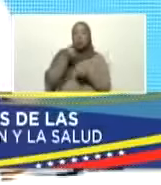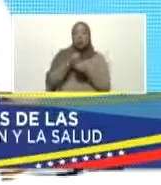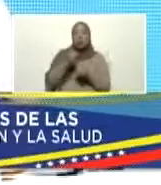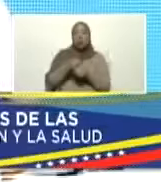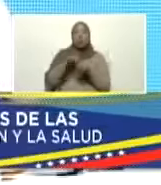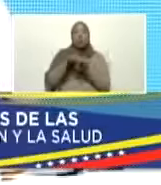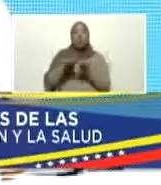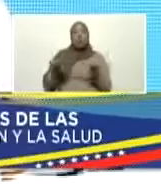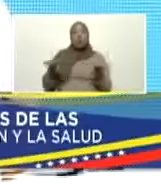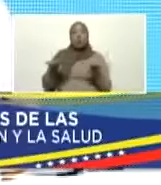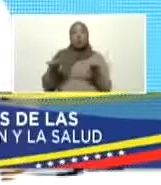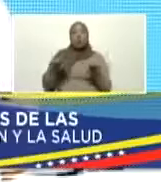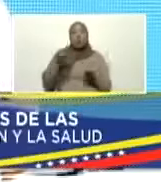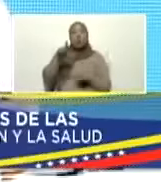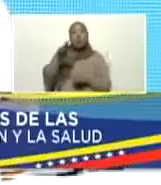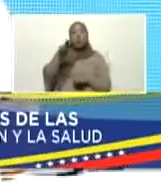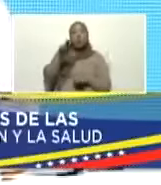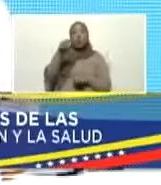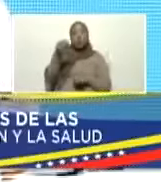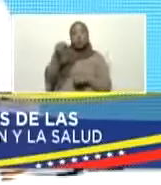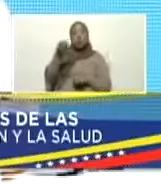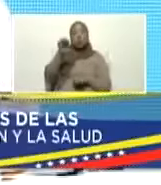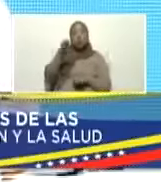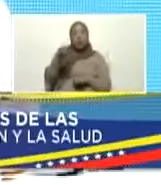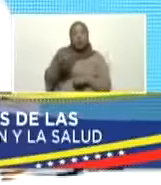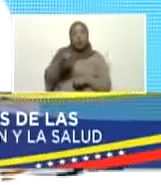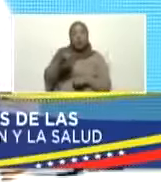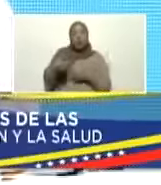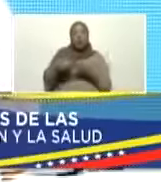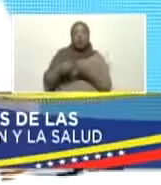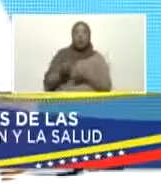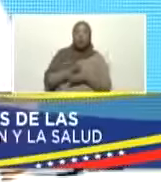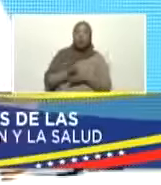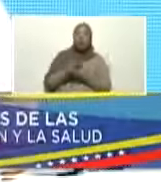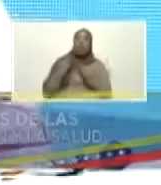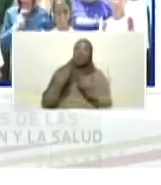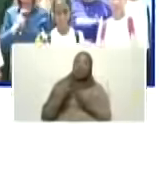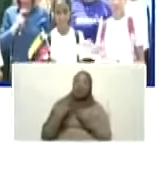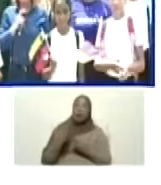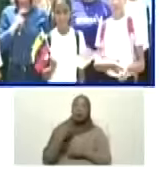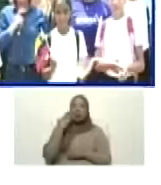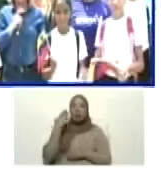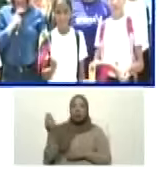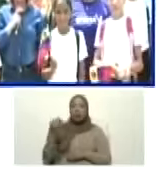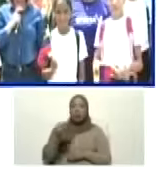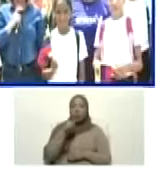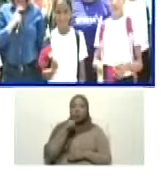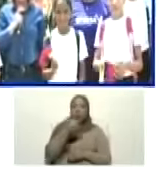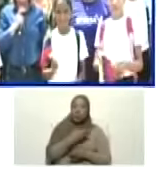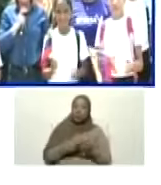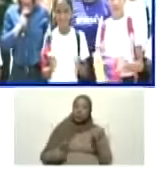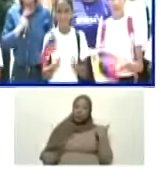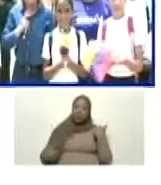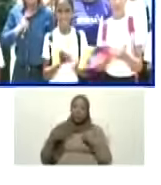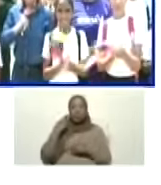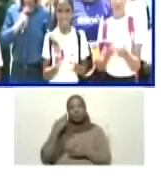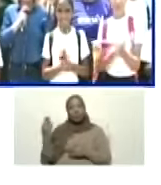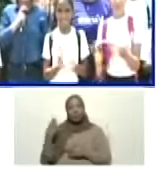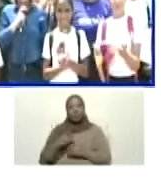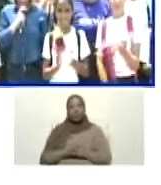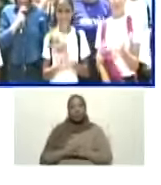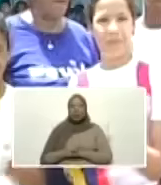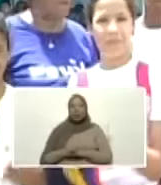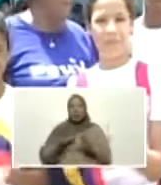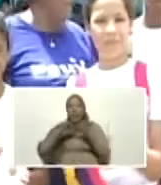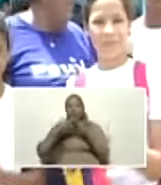educativo Lutecia Hernández. ¡Adelante! Saludos, presidente. Nos encontramos en la comunidad